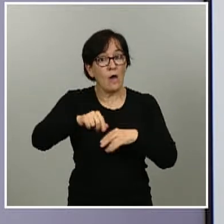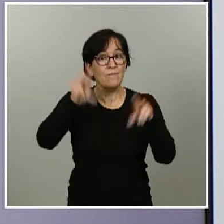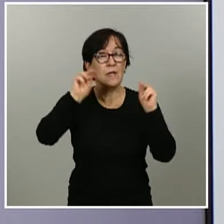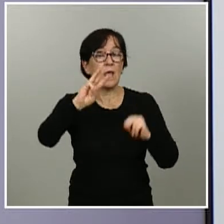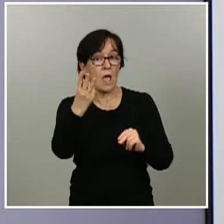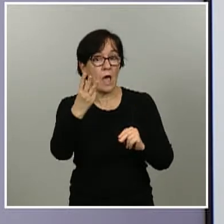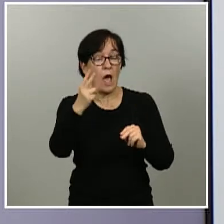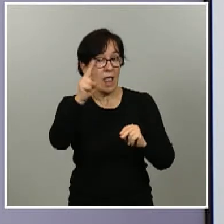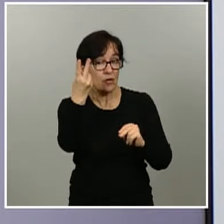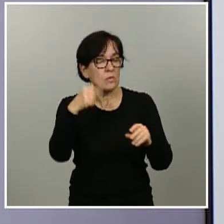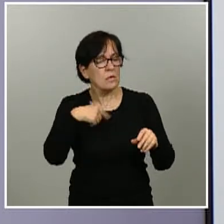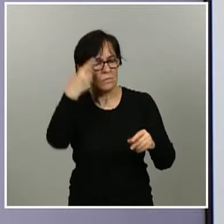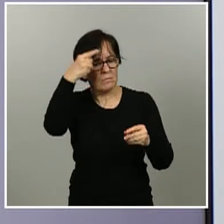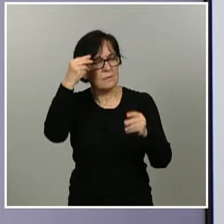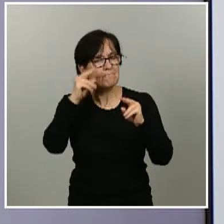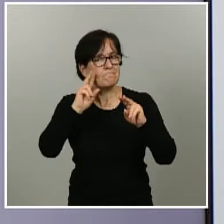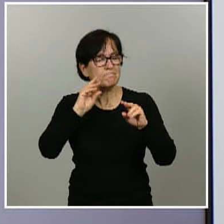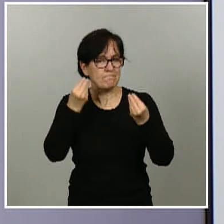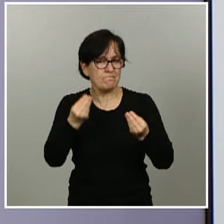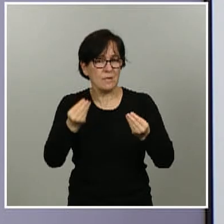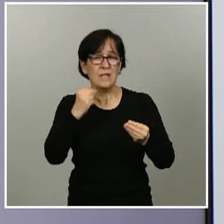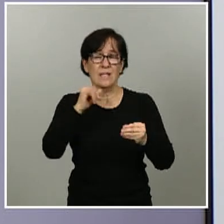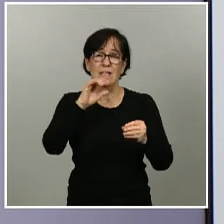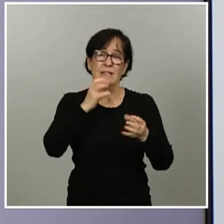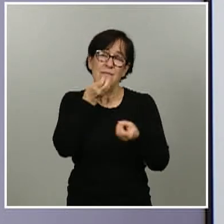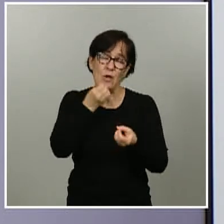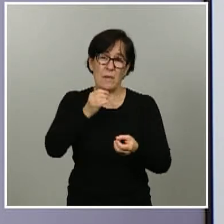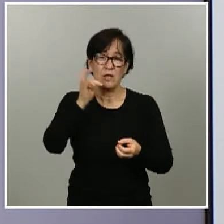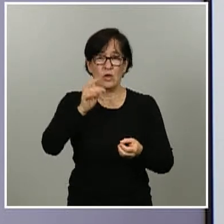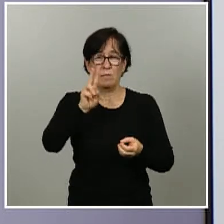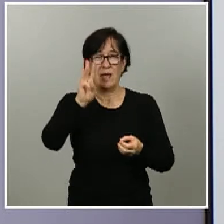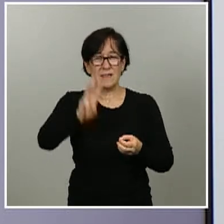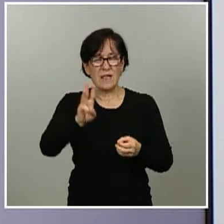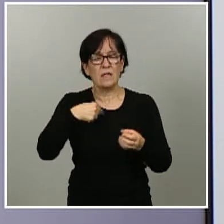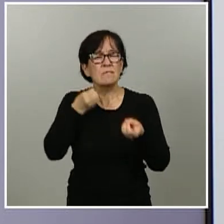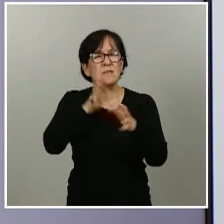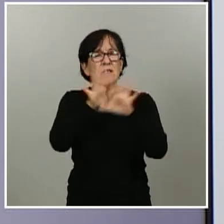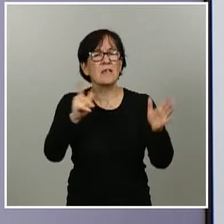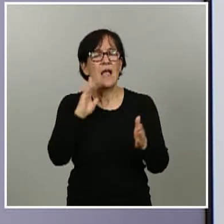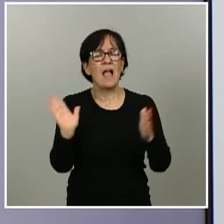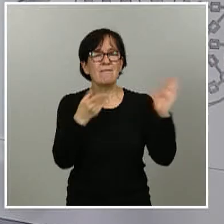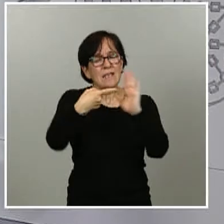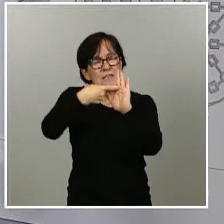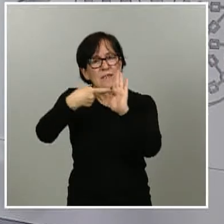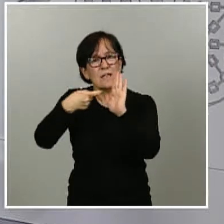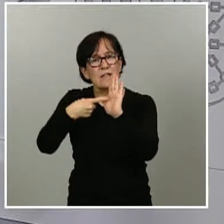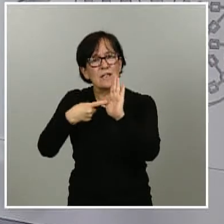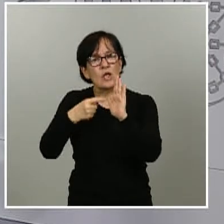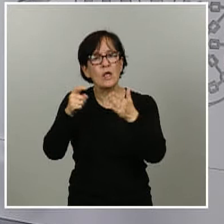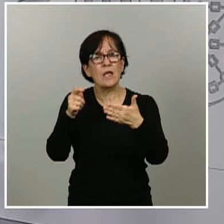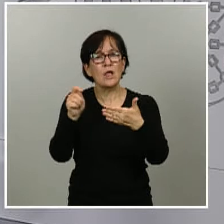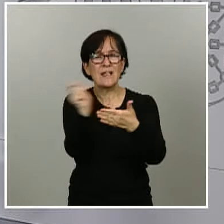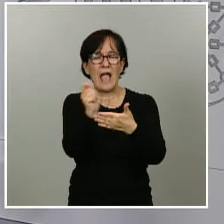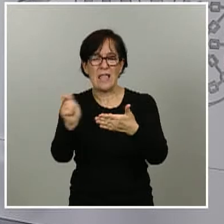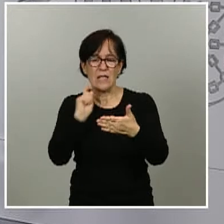sensibles? E Informativos TV3 le pide una aclaración sobre la fase de desescalada y su calendario de implantación porque